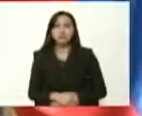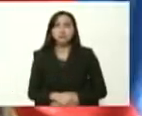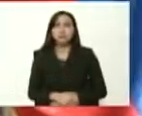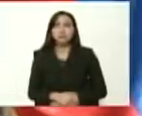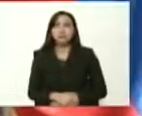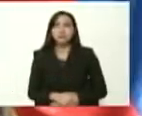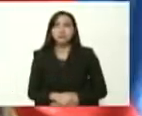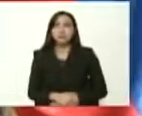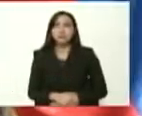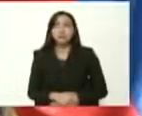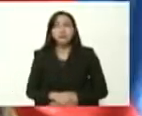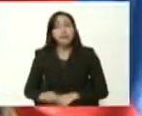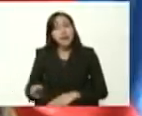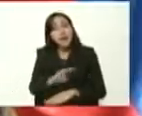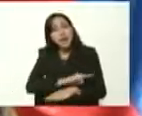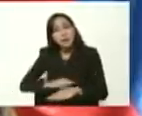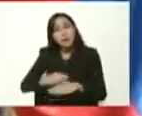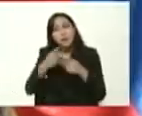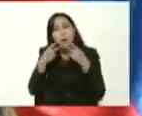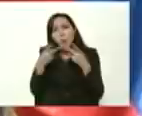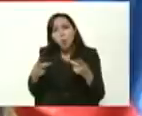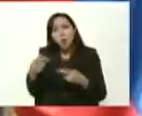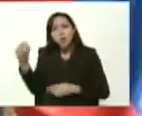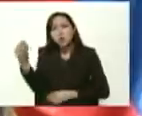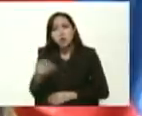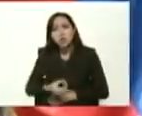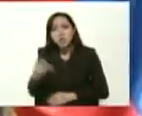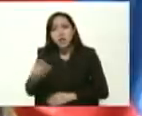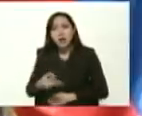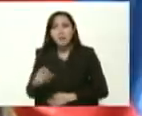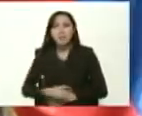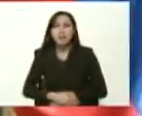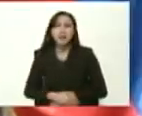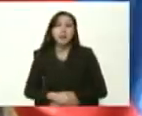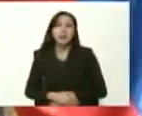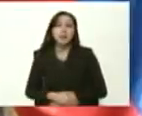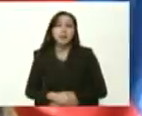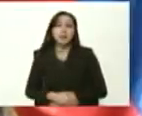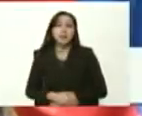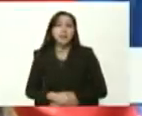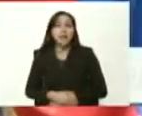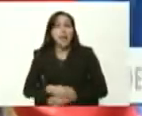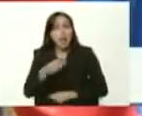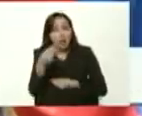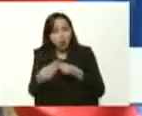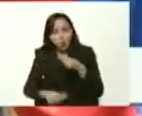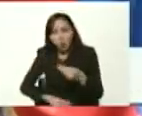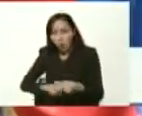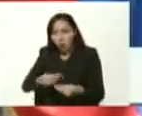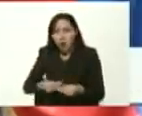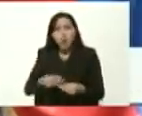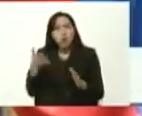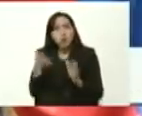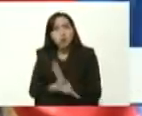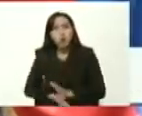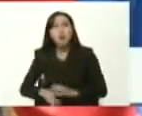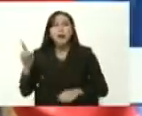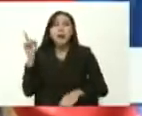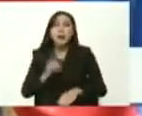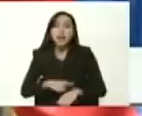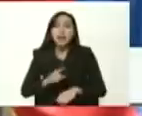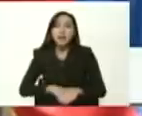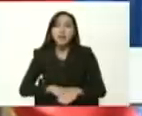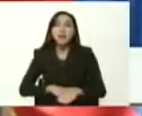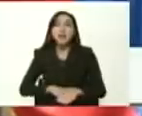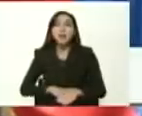Y el Ministerio Público siempre, en el afán que ha mantenido durante todo este tiempo, a partir del año